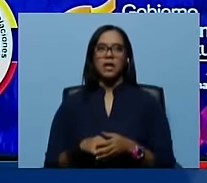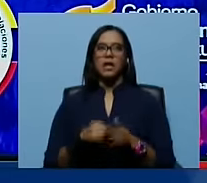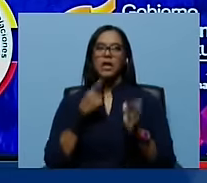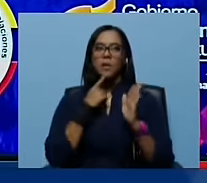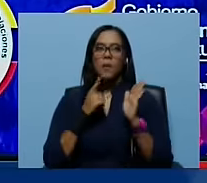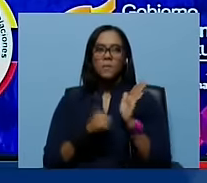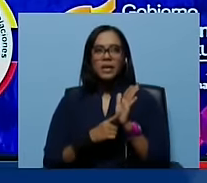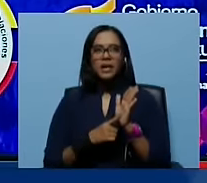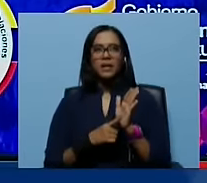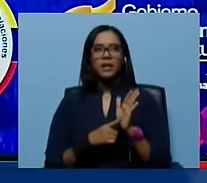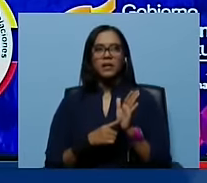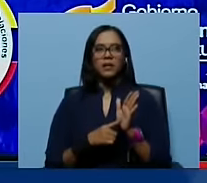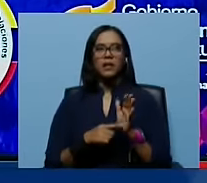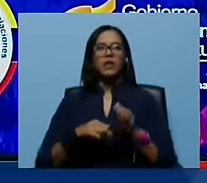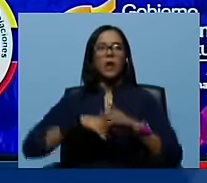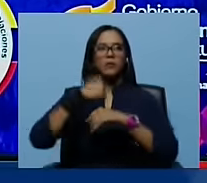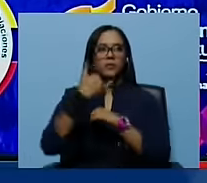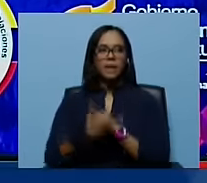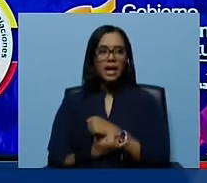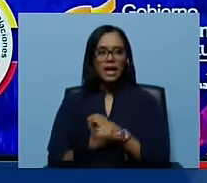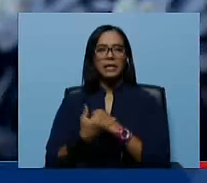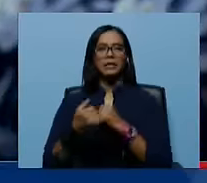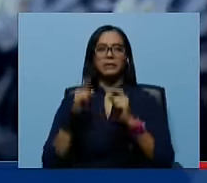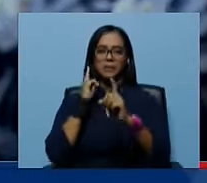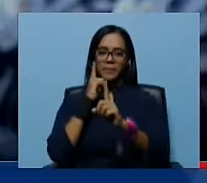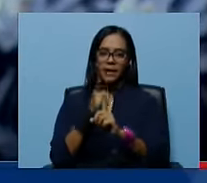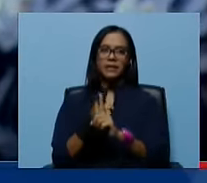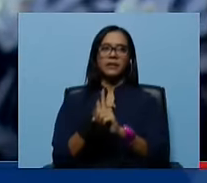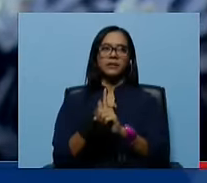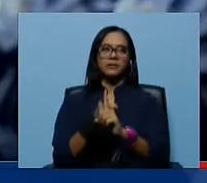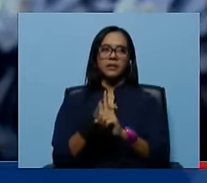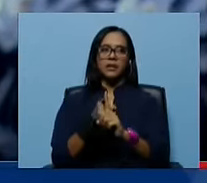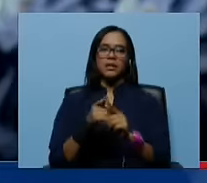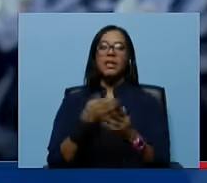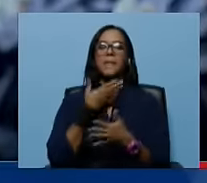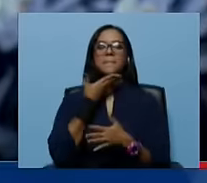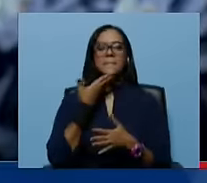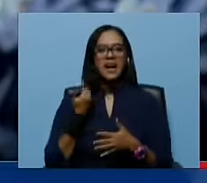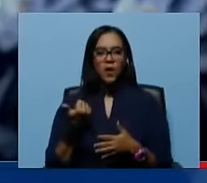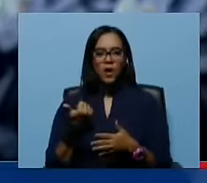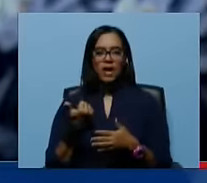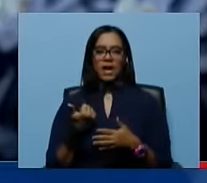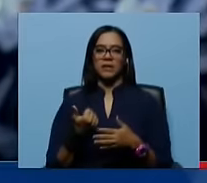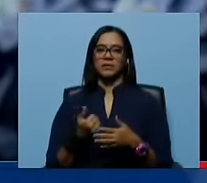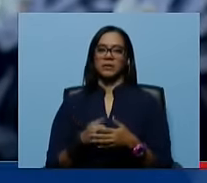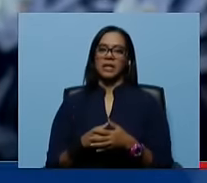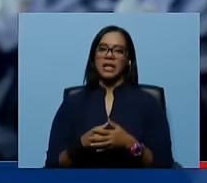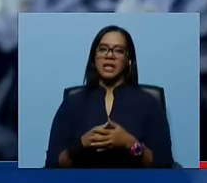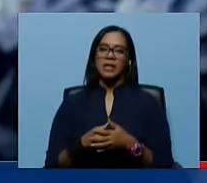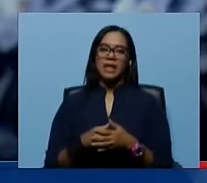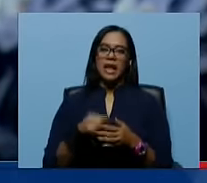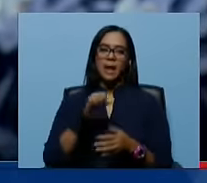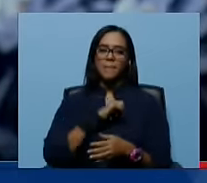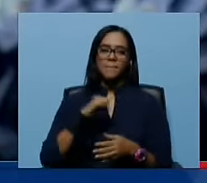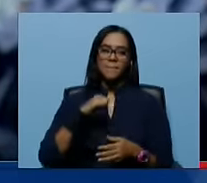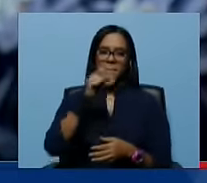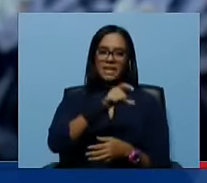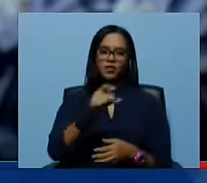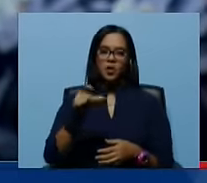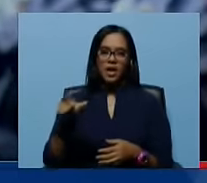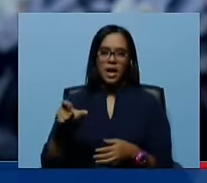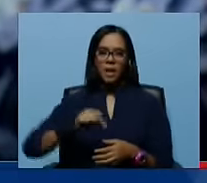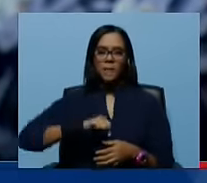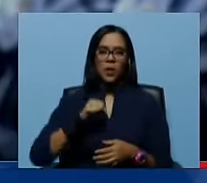cumplir los planes y metas de mejoría del bienestar del personal policial